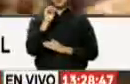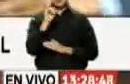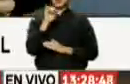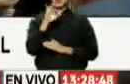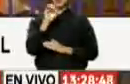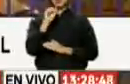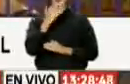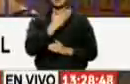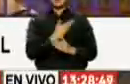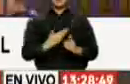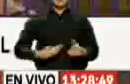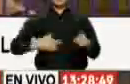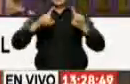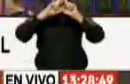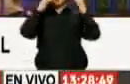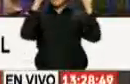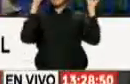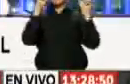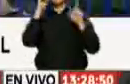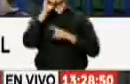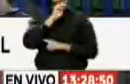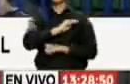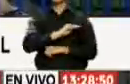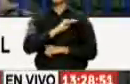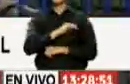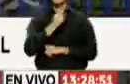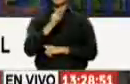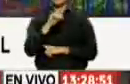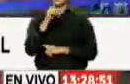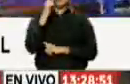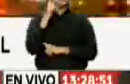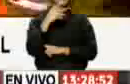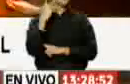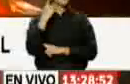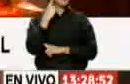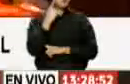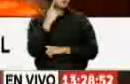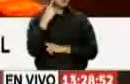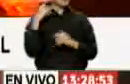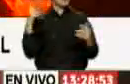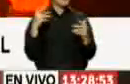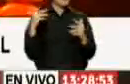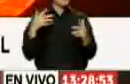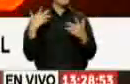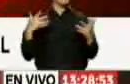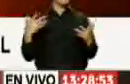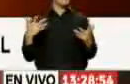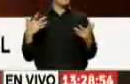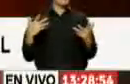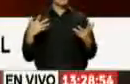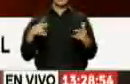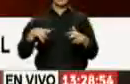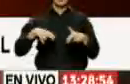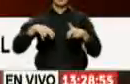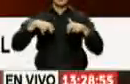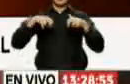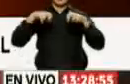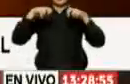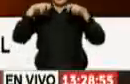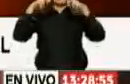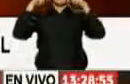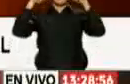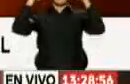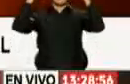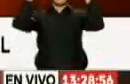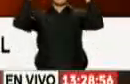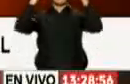la presidenta de la empresa municipal de turismo, Gloria Gallardo, quienes pusieron a prueba sus miedos al subirse al juego mecánico, que los elevaría